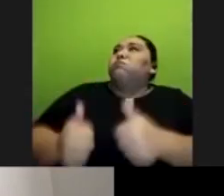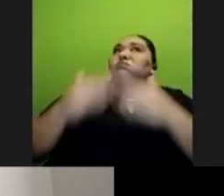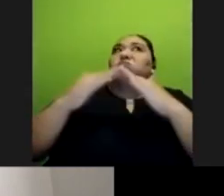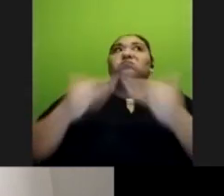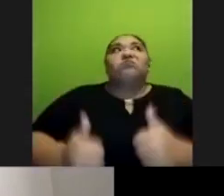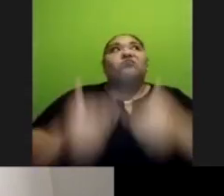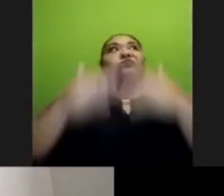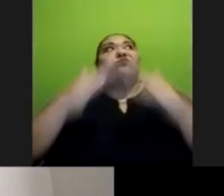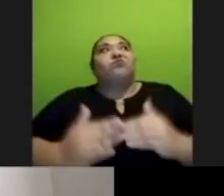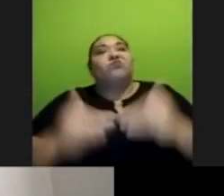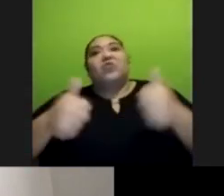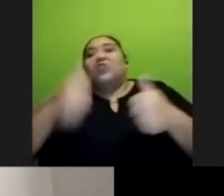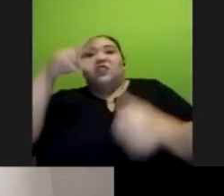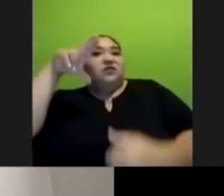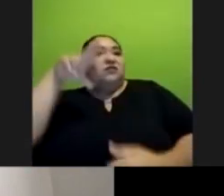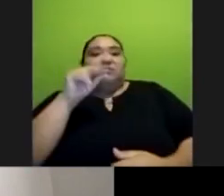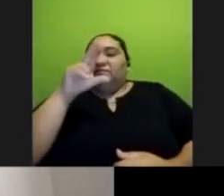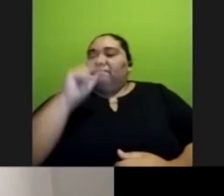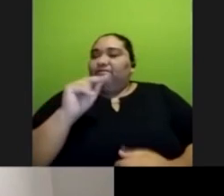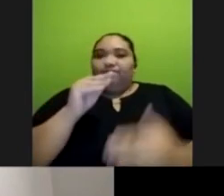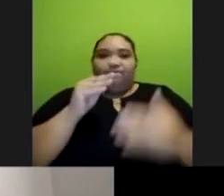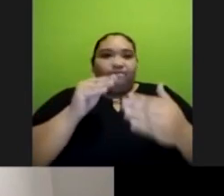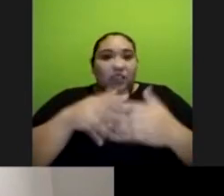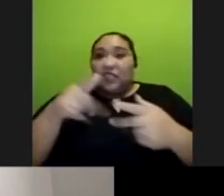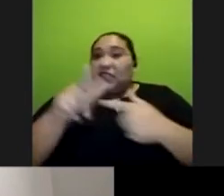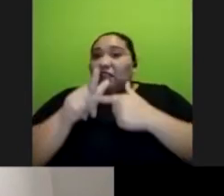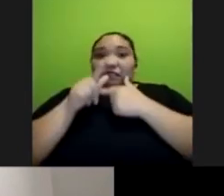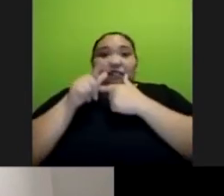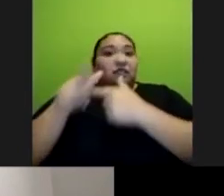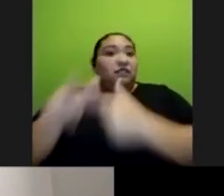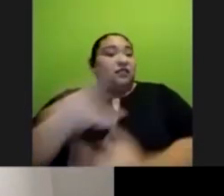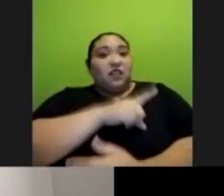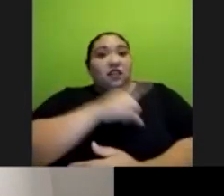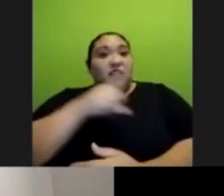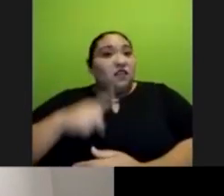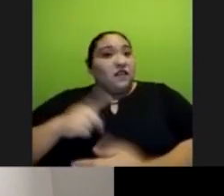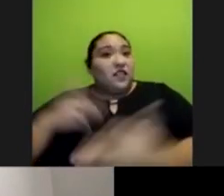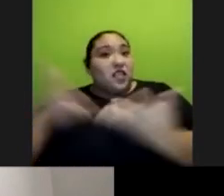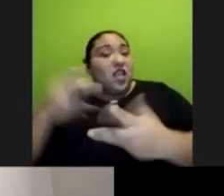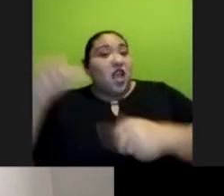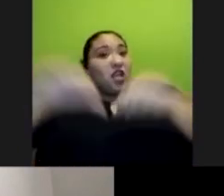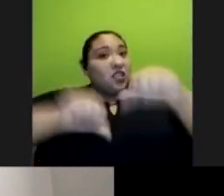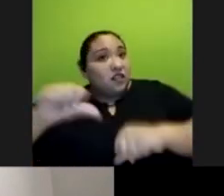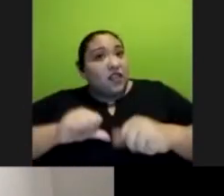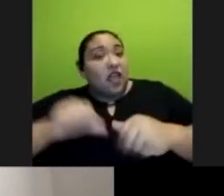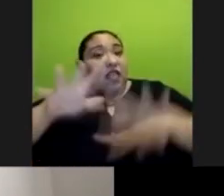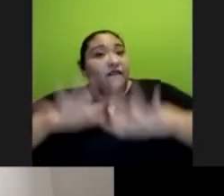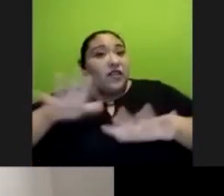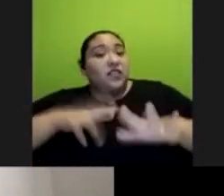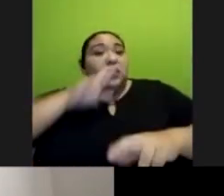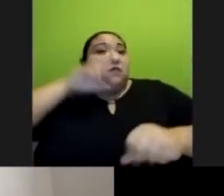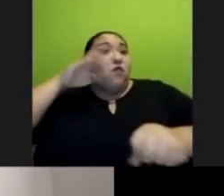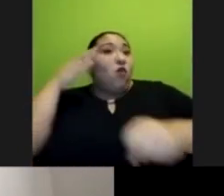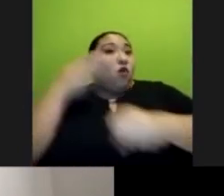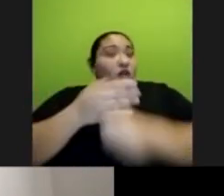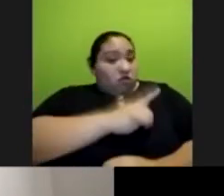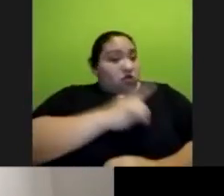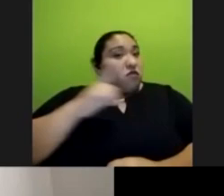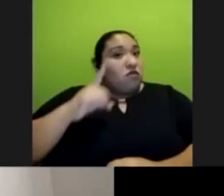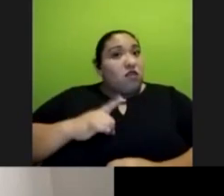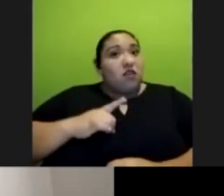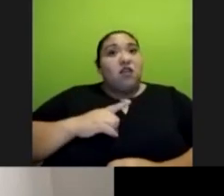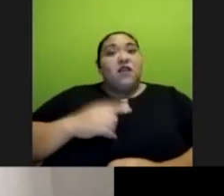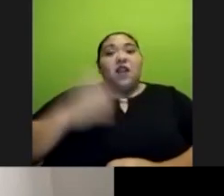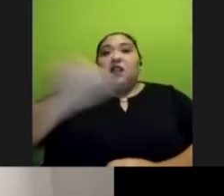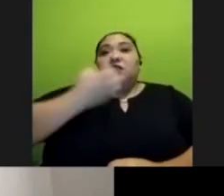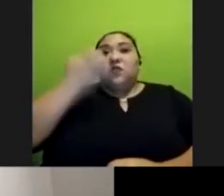parado su actividad. Se tienen que conectar en algunos casos a la escuela, tienen que hacer sus responsabilidades. Yo creo que eso genera mucha tensión. Yo se los comparto en mi propia